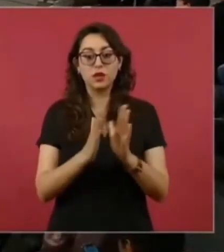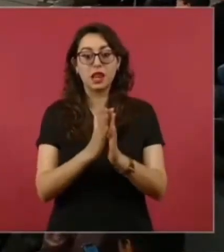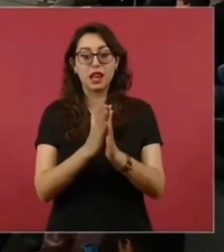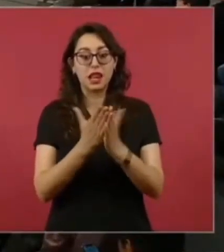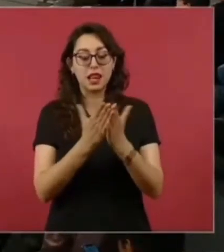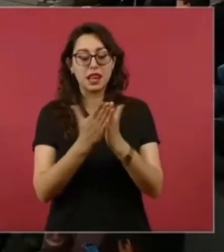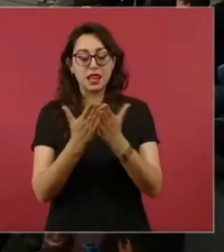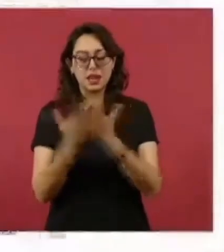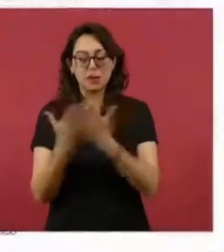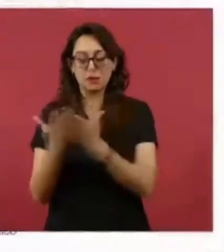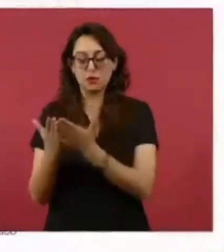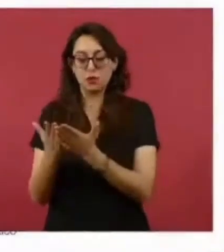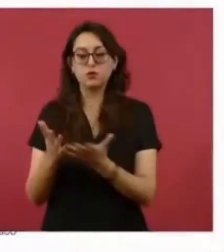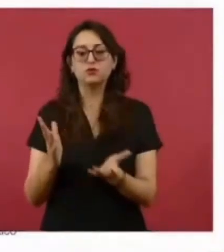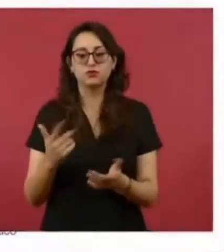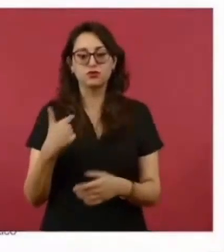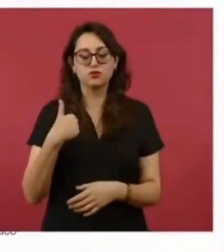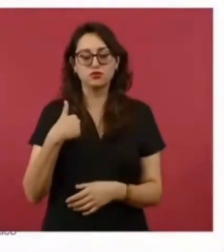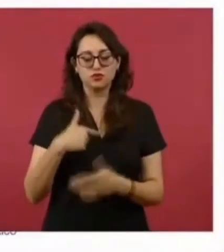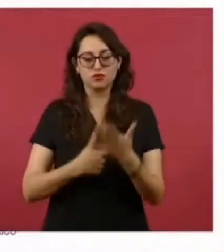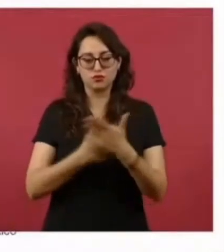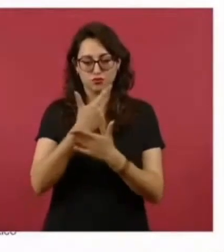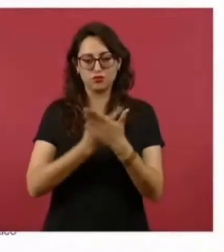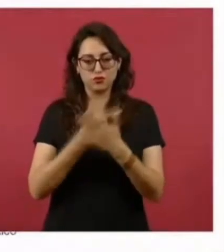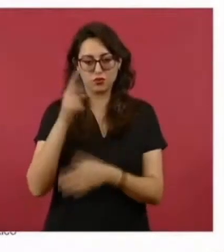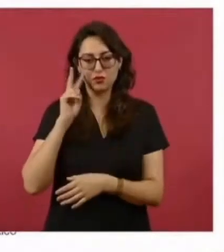el último corte a la editorial,